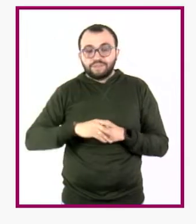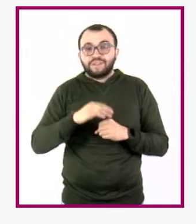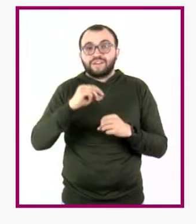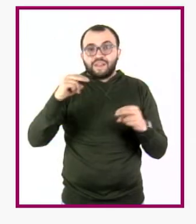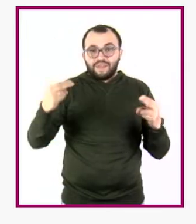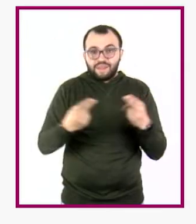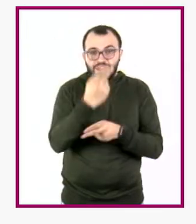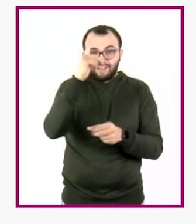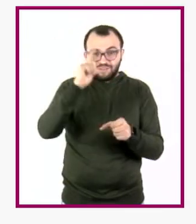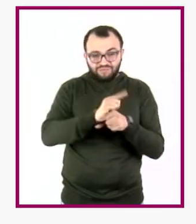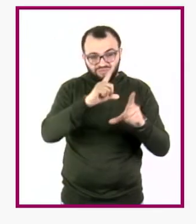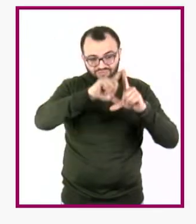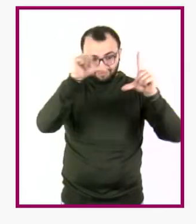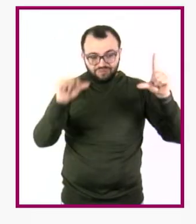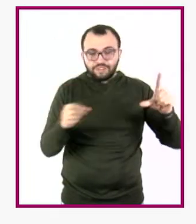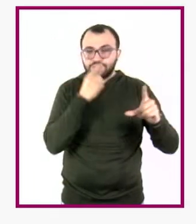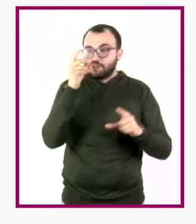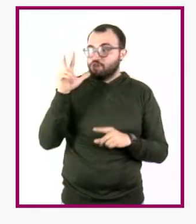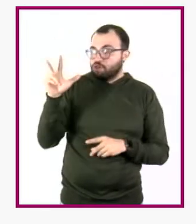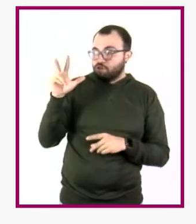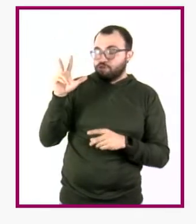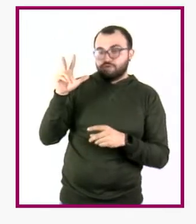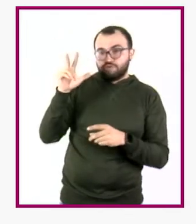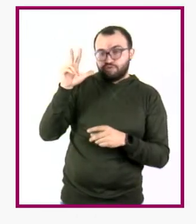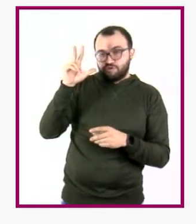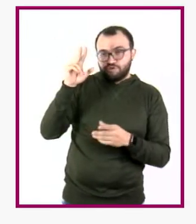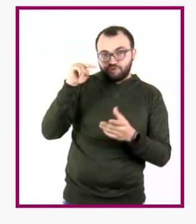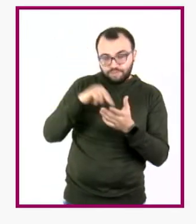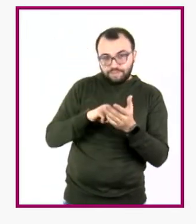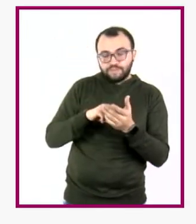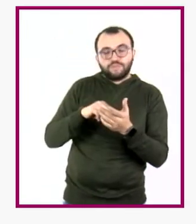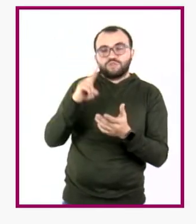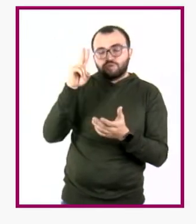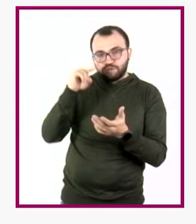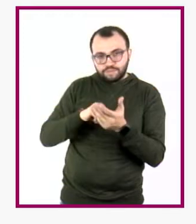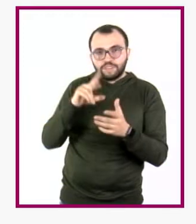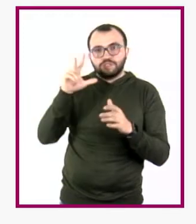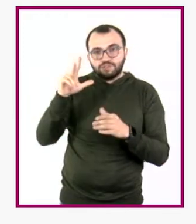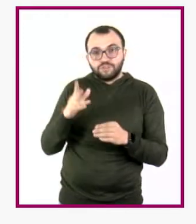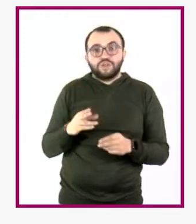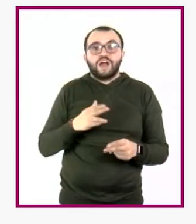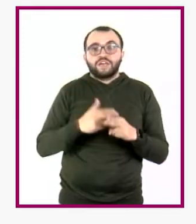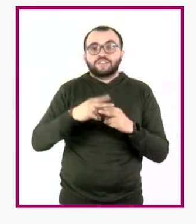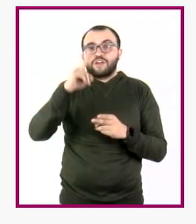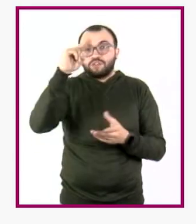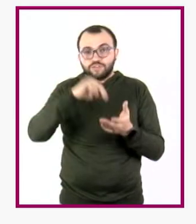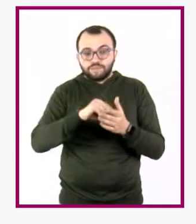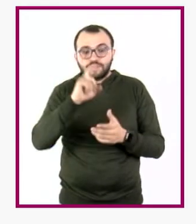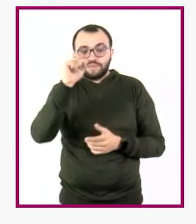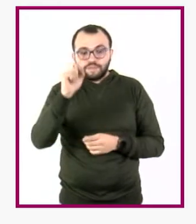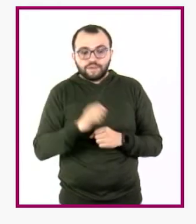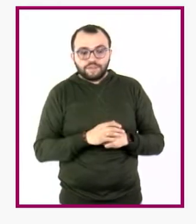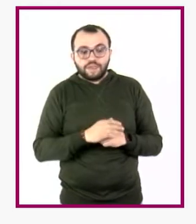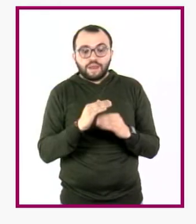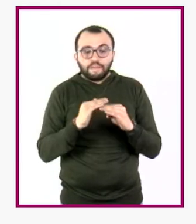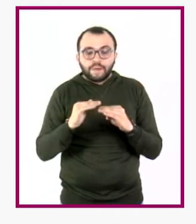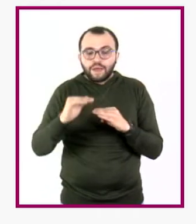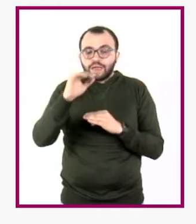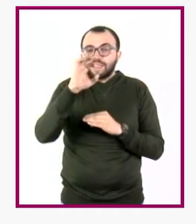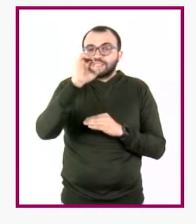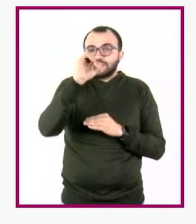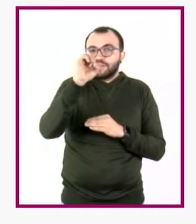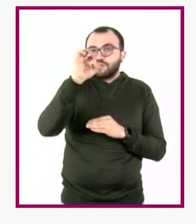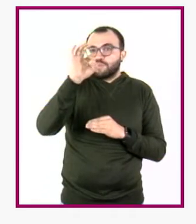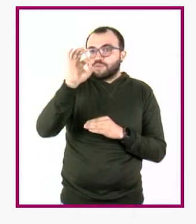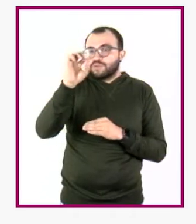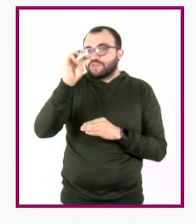observa que entre 2018 y 2020 el rezago educativo aumentó en 0.3 puntos porcentuales,